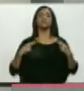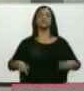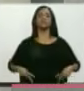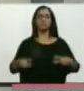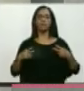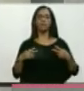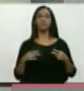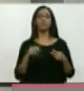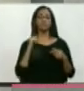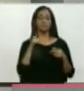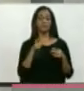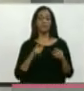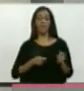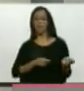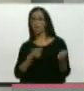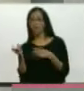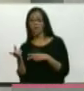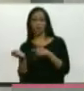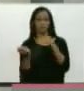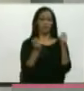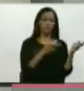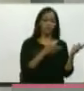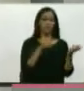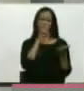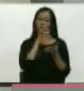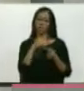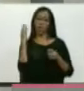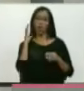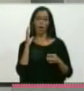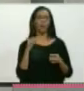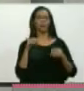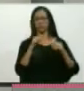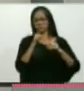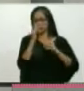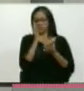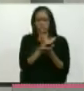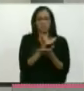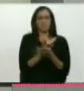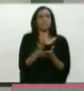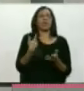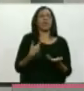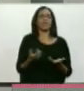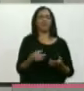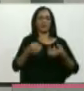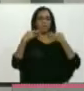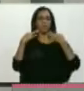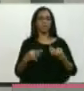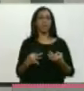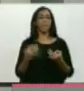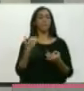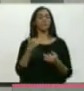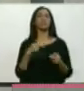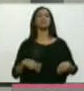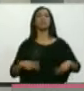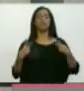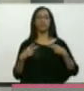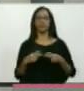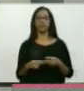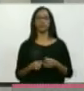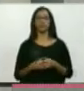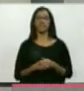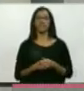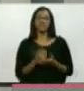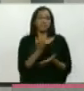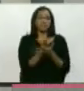Si es extraditada, si es devuelta, si es expulsada a Colombia, sin duda alguna no va a haber garantías para que el derecho a la vida se le consagre, toda vez